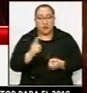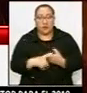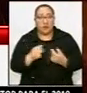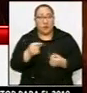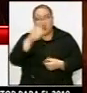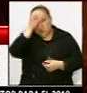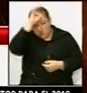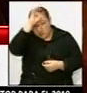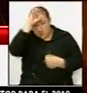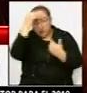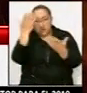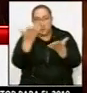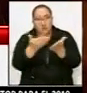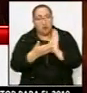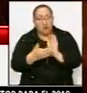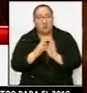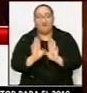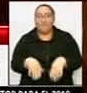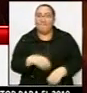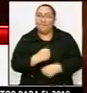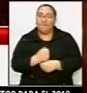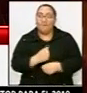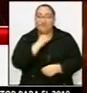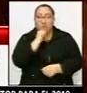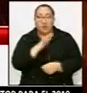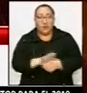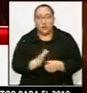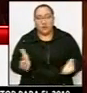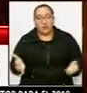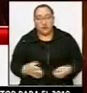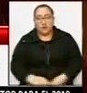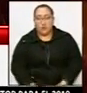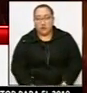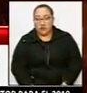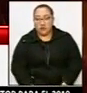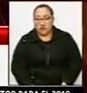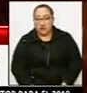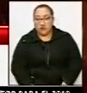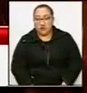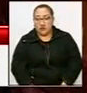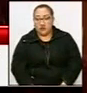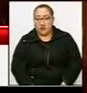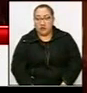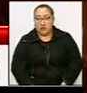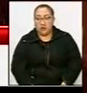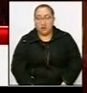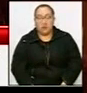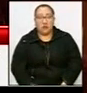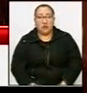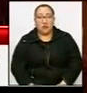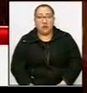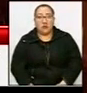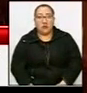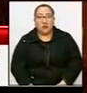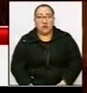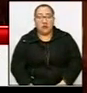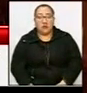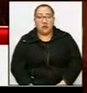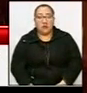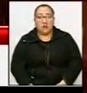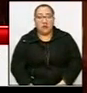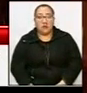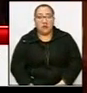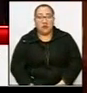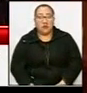lo sabe, ha dado muestras de ineficiencia y de falta de cumplimiento de los objetivos para los cuales ha sido creada esta empresa, y está en un momento